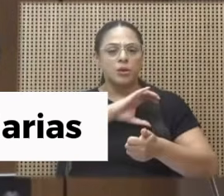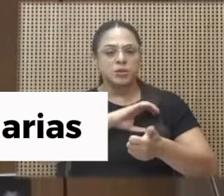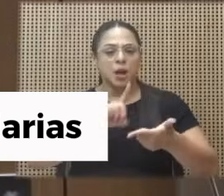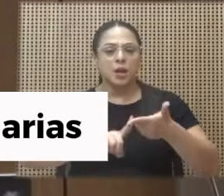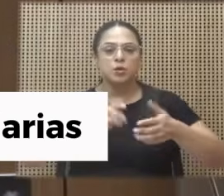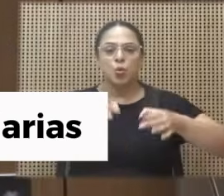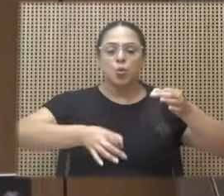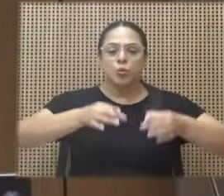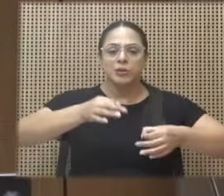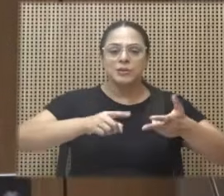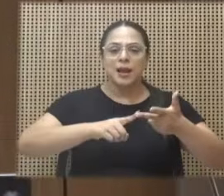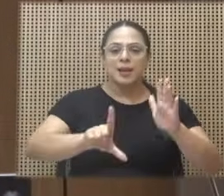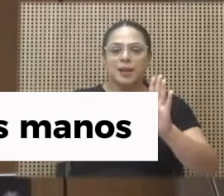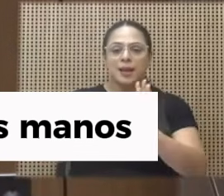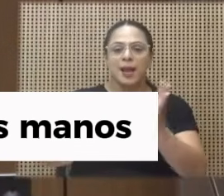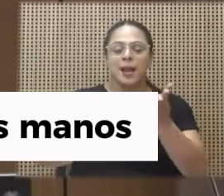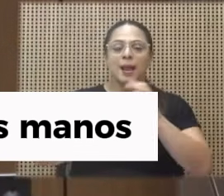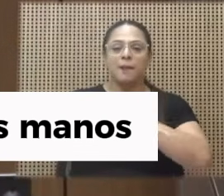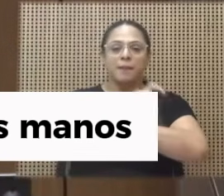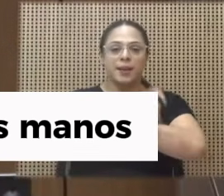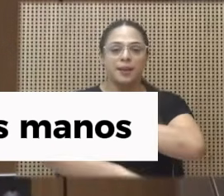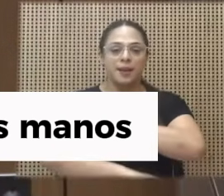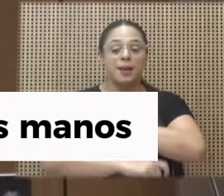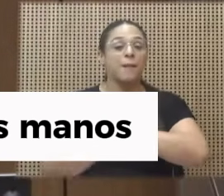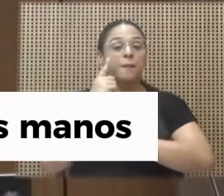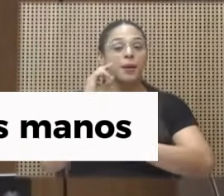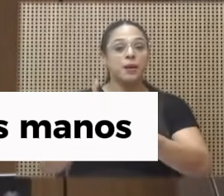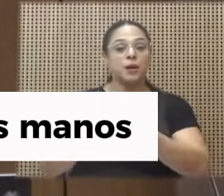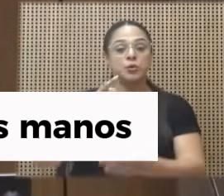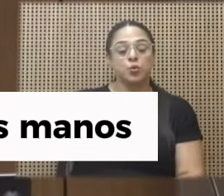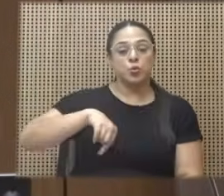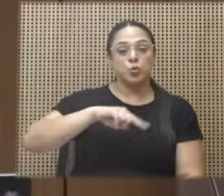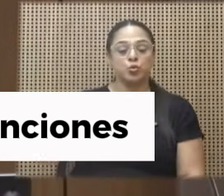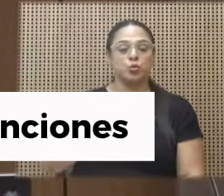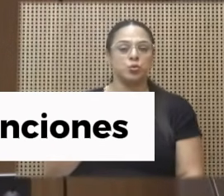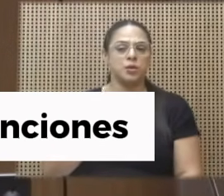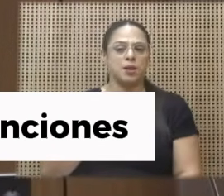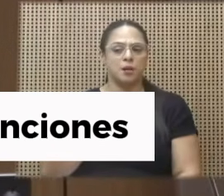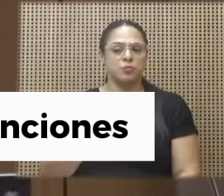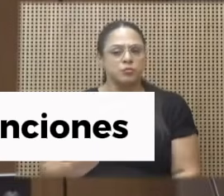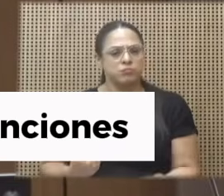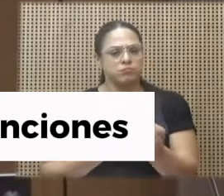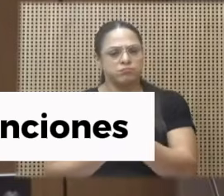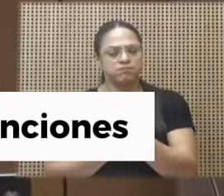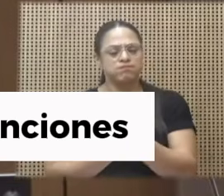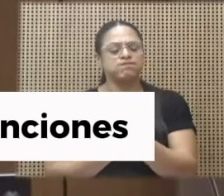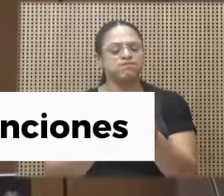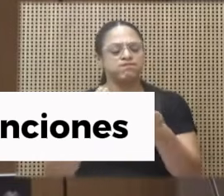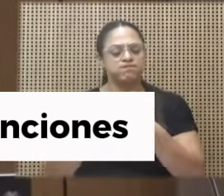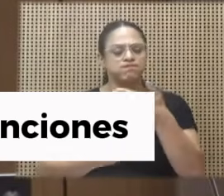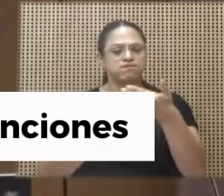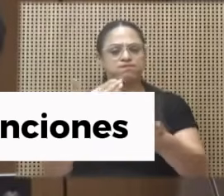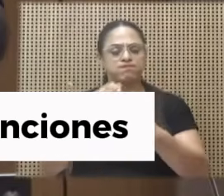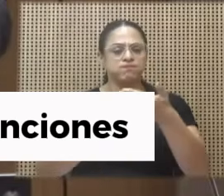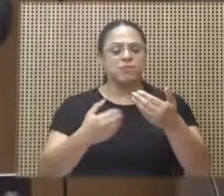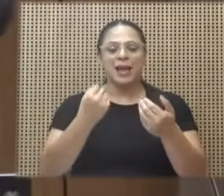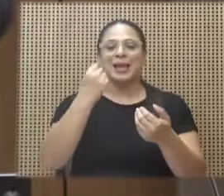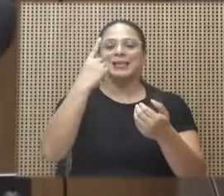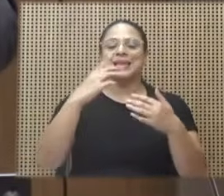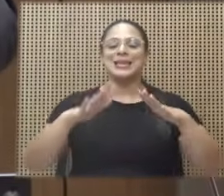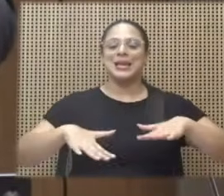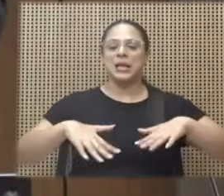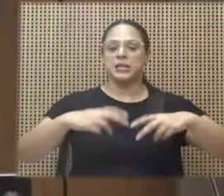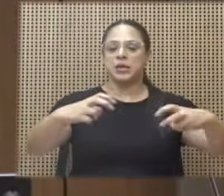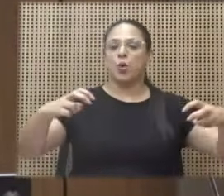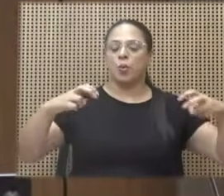legales, penitenciarias. Y para eso tenemos que tomarnos de las manos y entender que el Congreso tiene 2